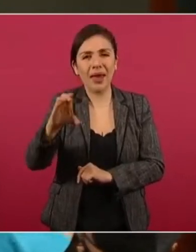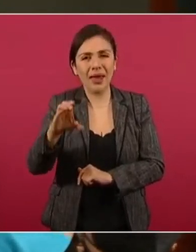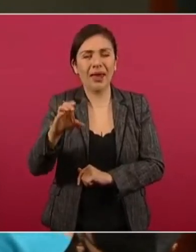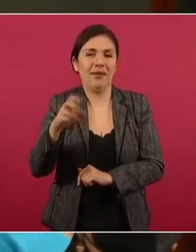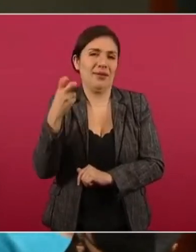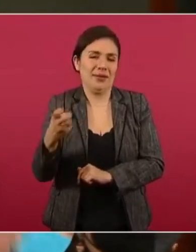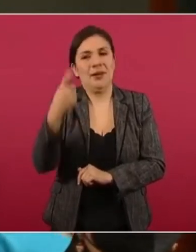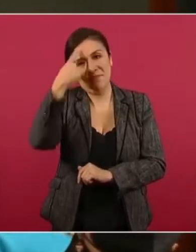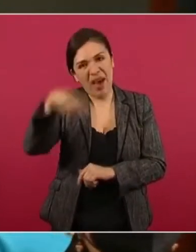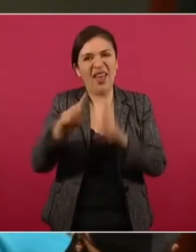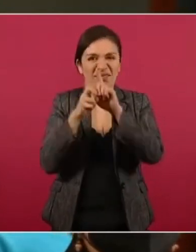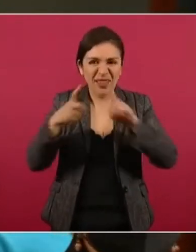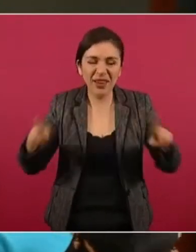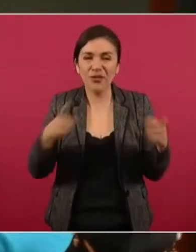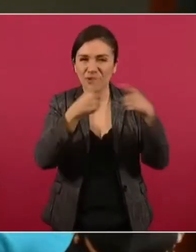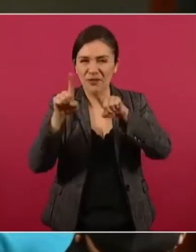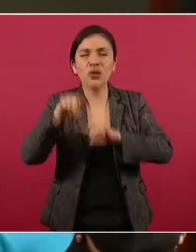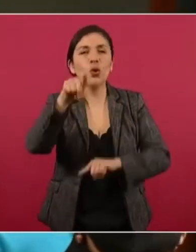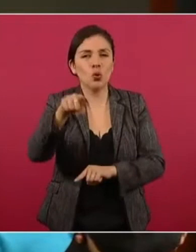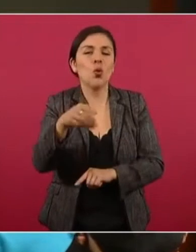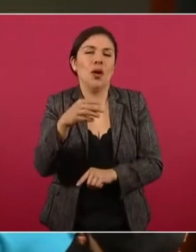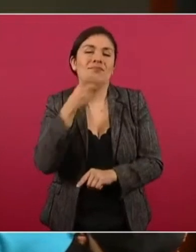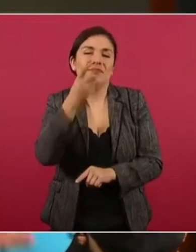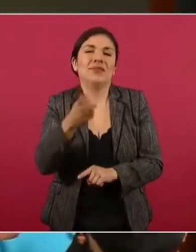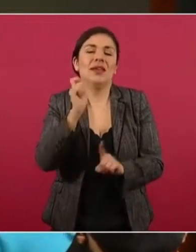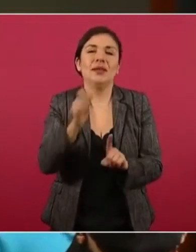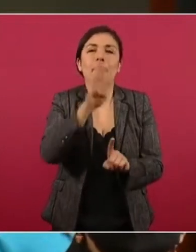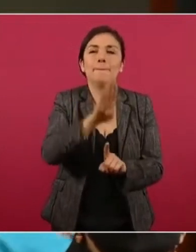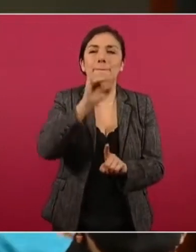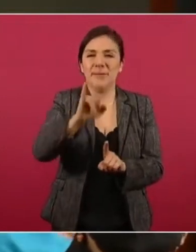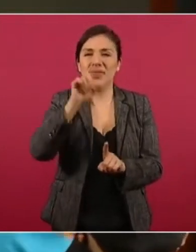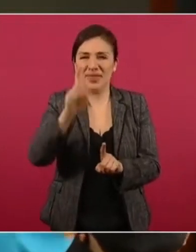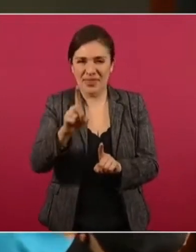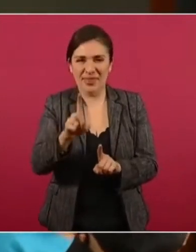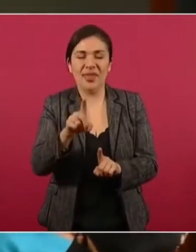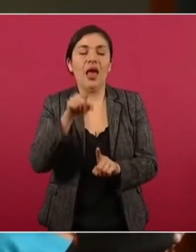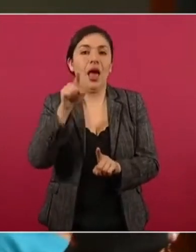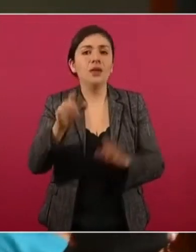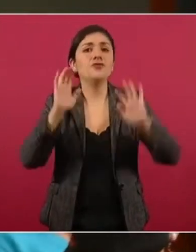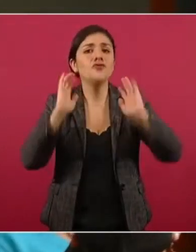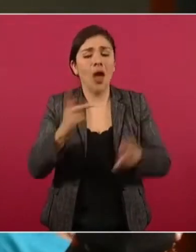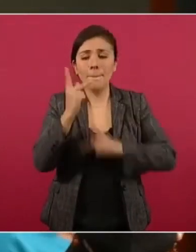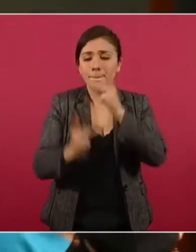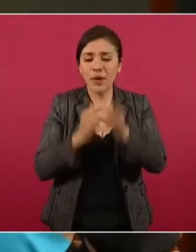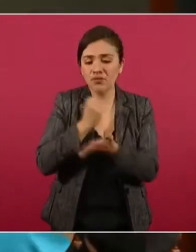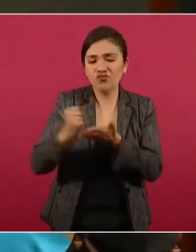acabe ser mención que el Banco Interamericano de Desarrollo dio un crédito